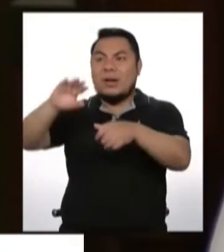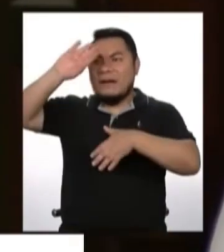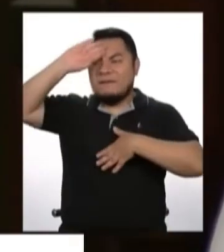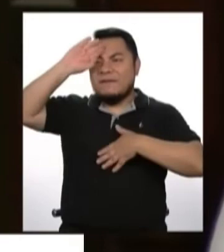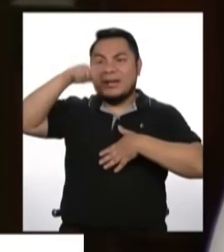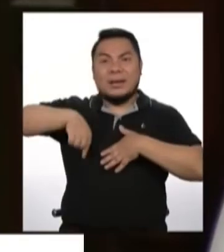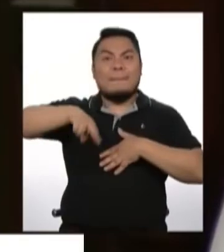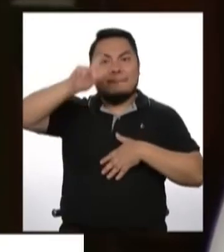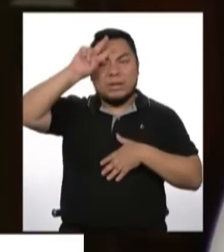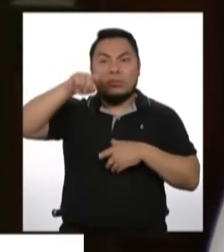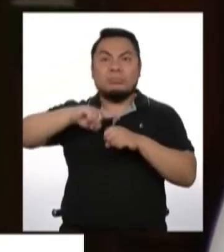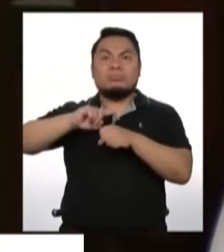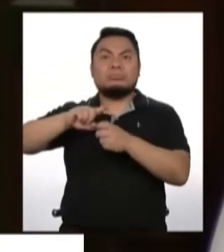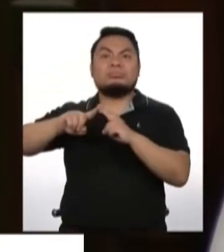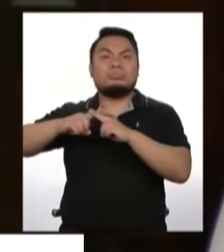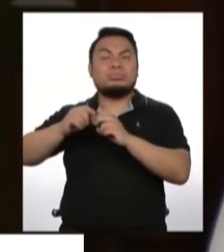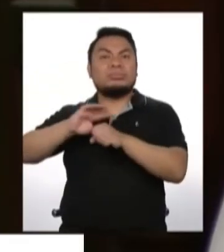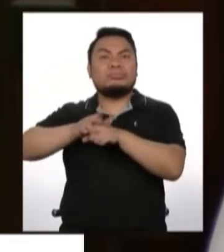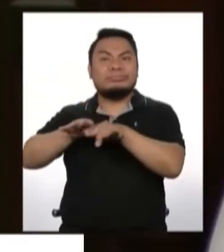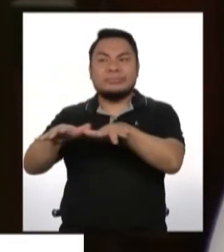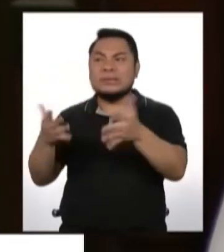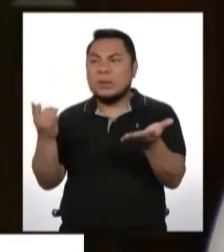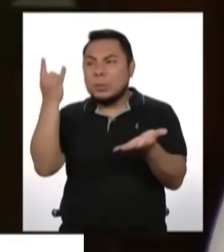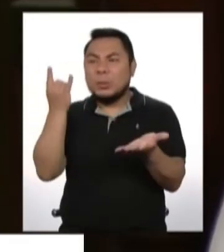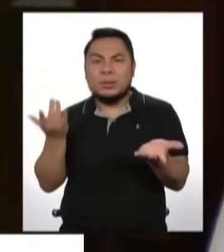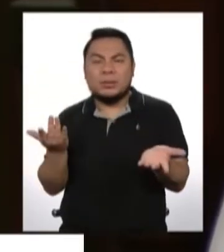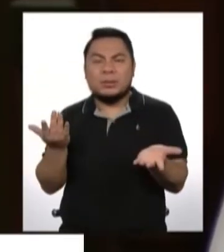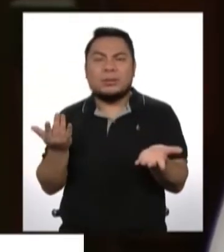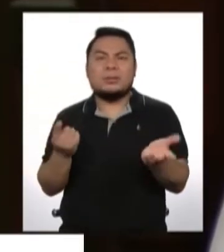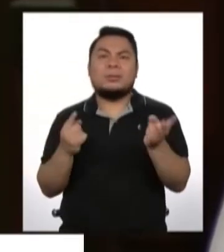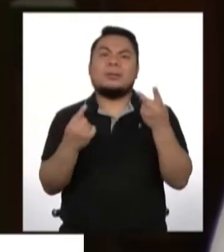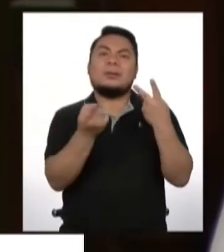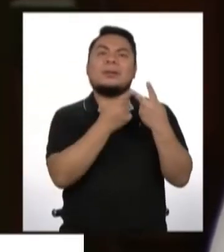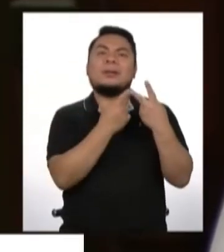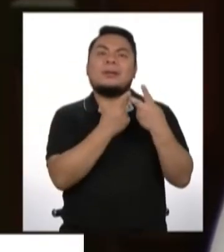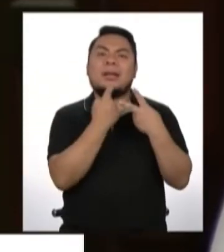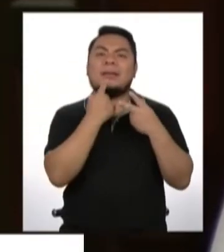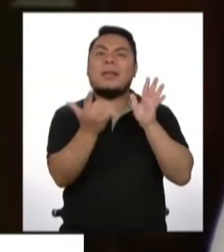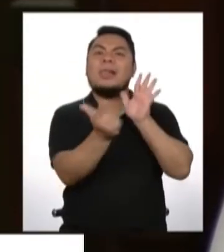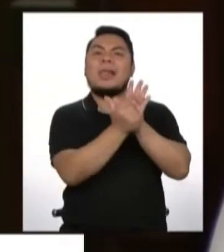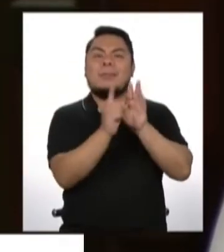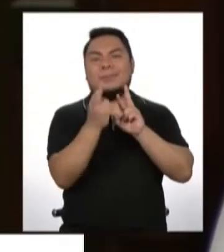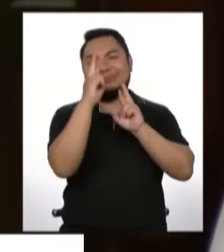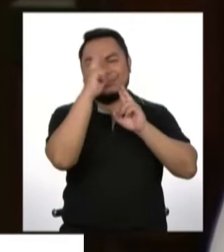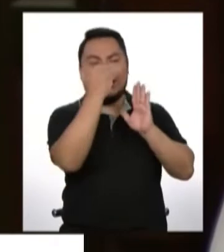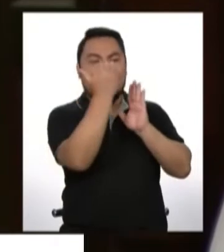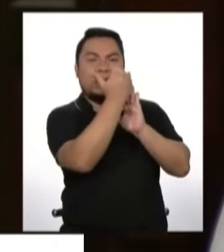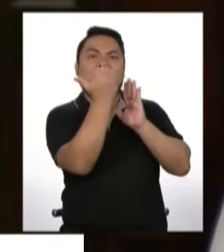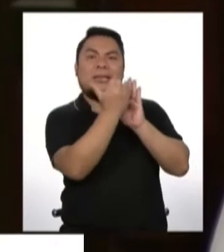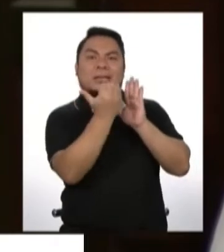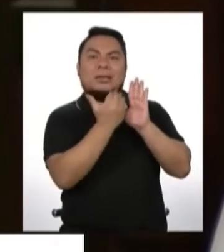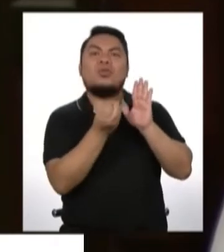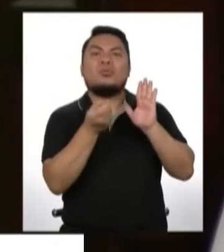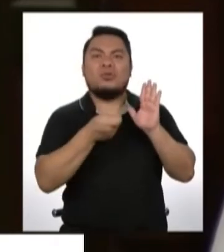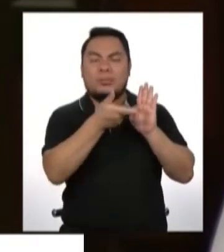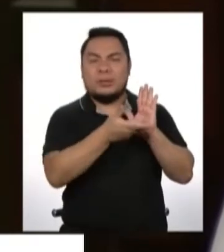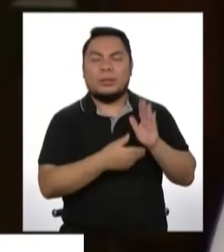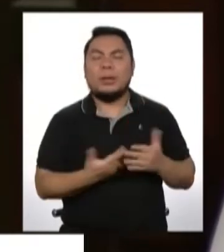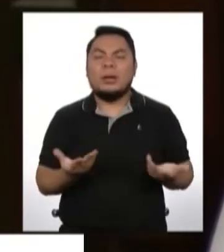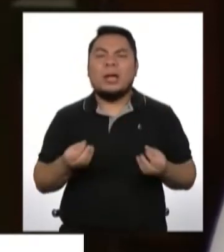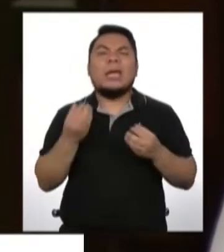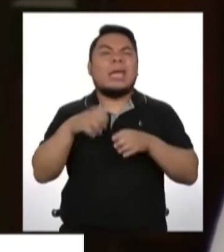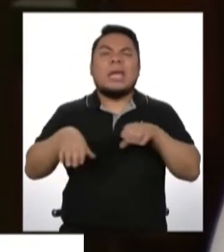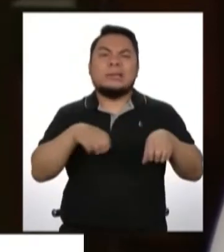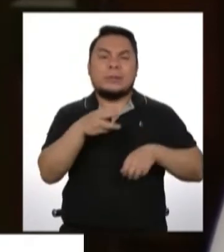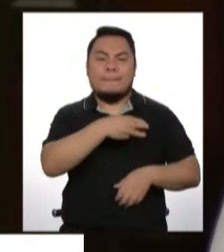es nuestro país, lo tenemos que hacer en los márgenes que nos establece la ley. Entonces, ¿qué hemos hecho en el Ministerio de